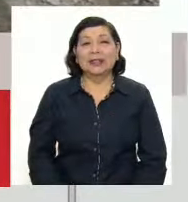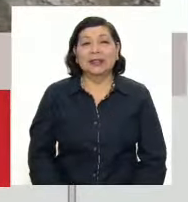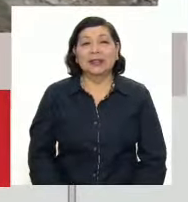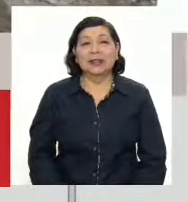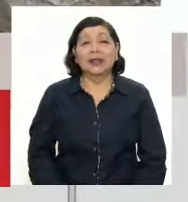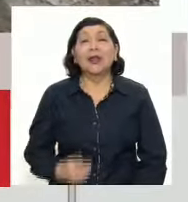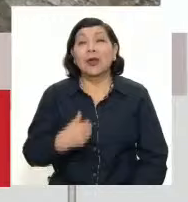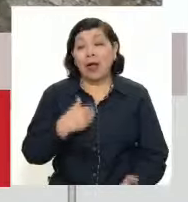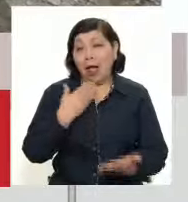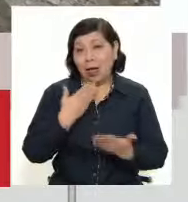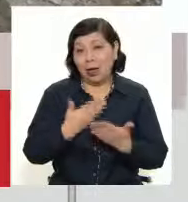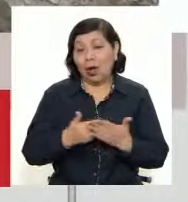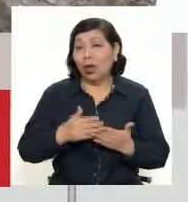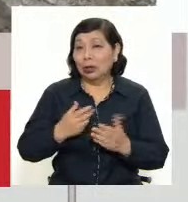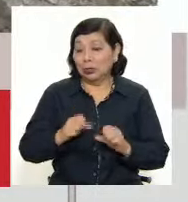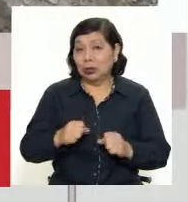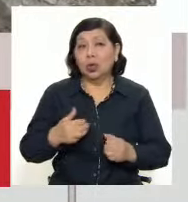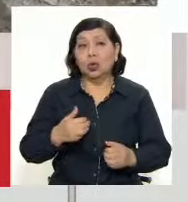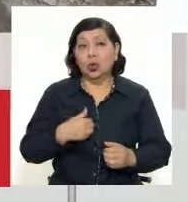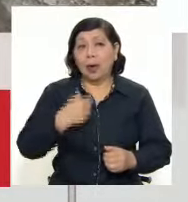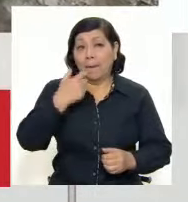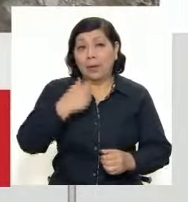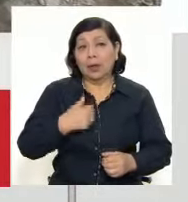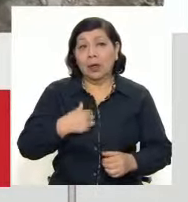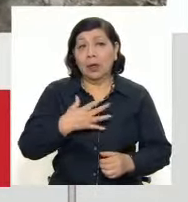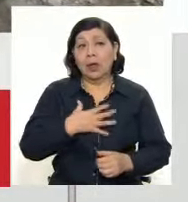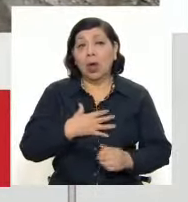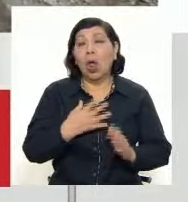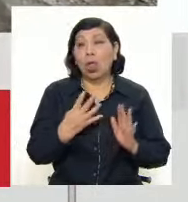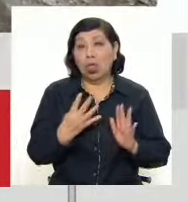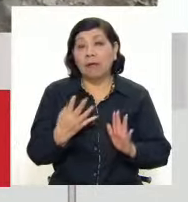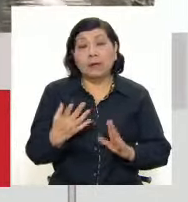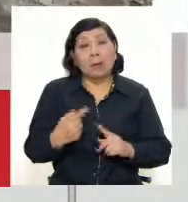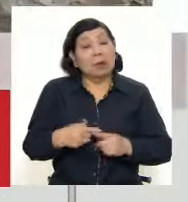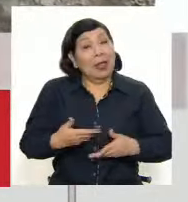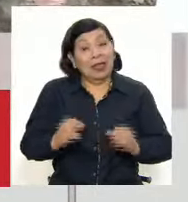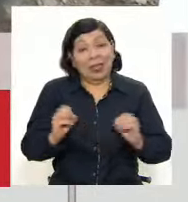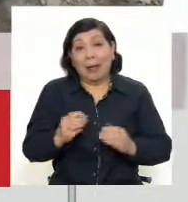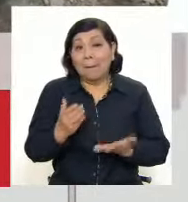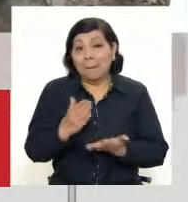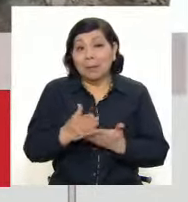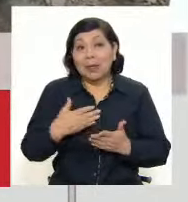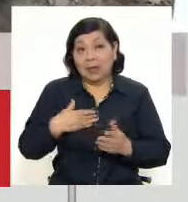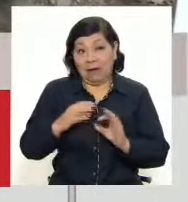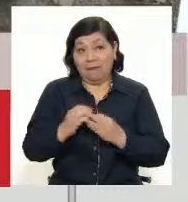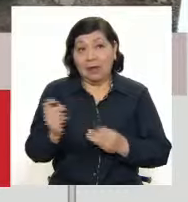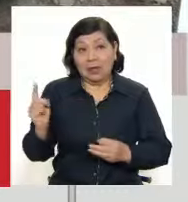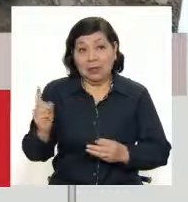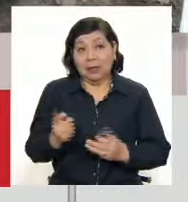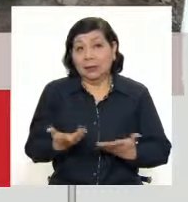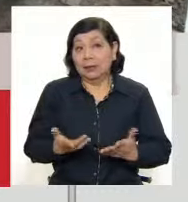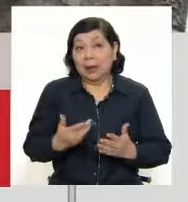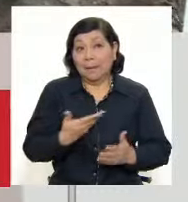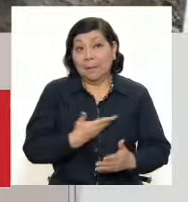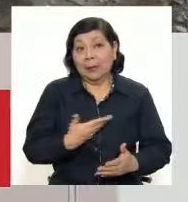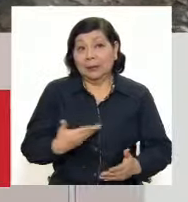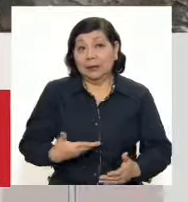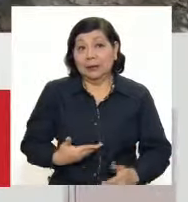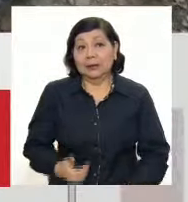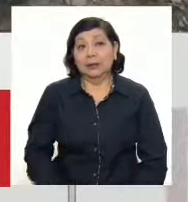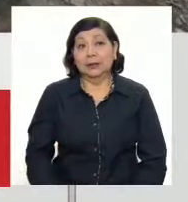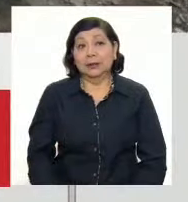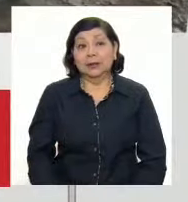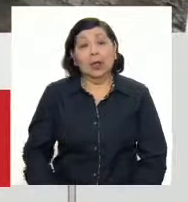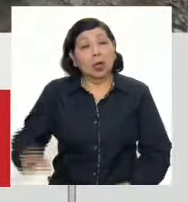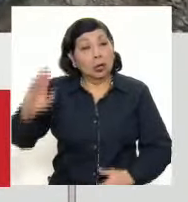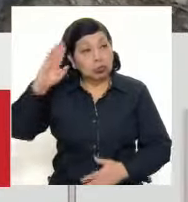Bueno, agradecerle por todo lo que hizo, ¿no? Yo soy una persona nacida en el 95, pero más de la mitad de mi familia no estaría viva si no fuera por el presidente, por las